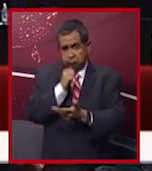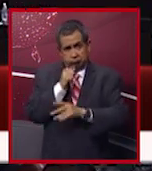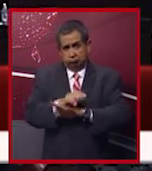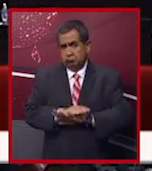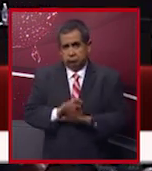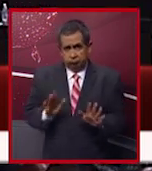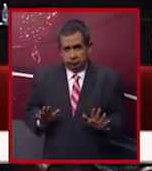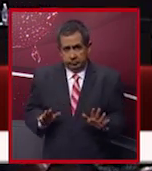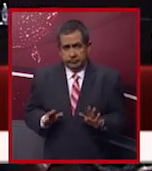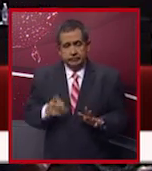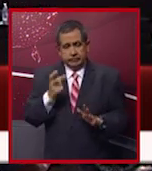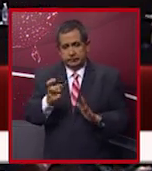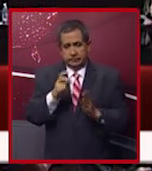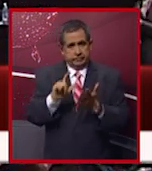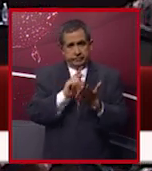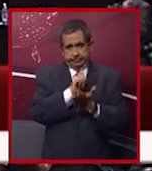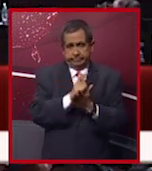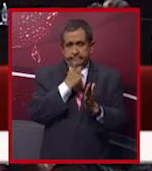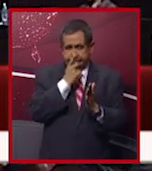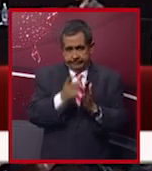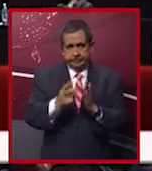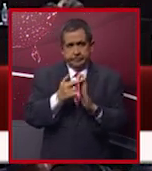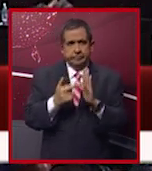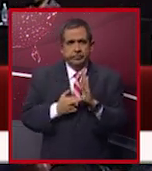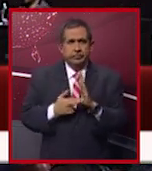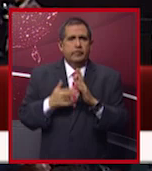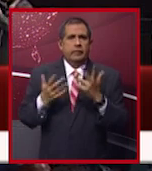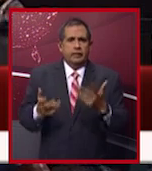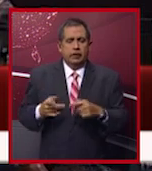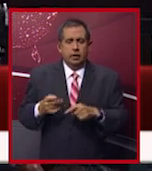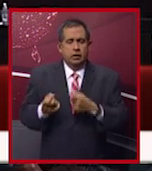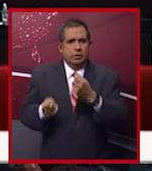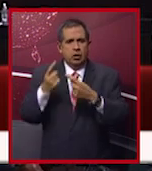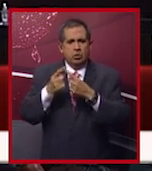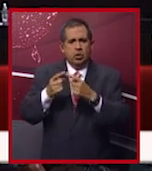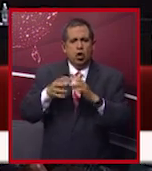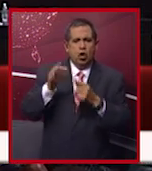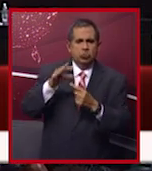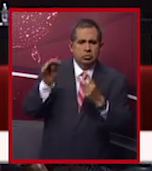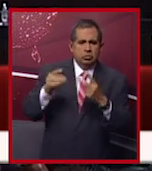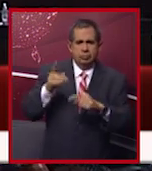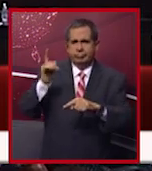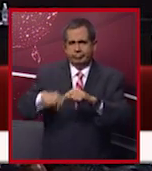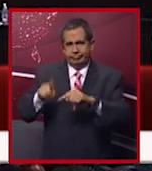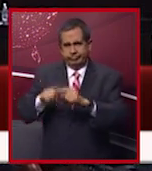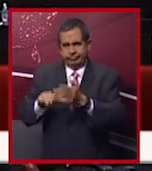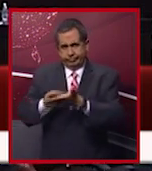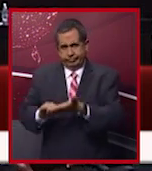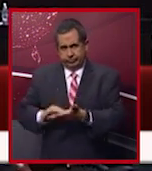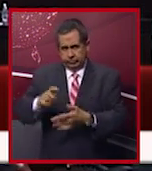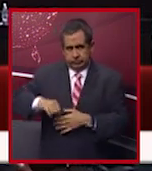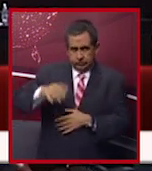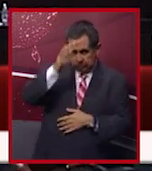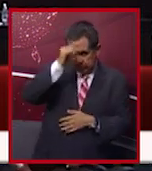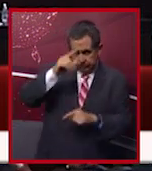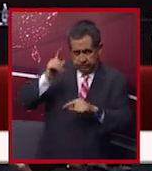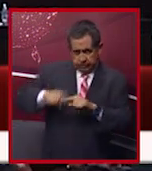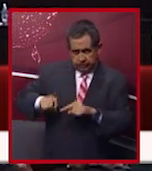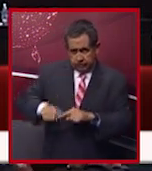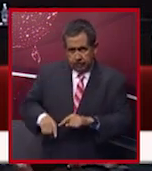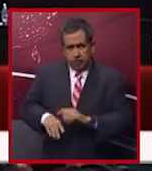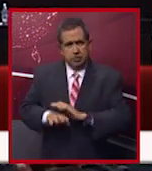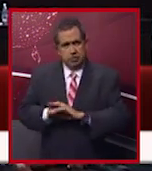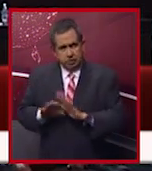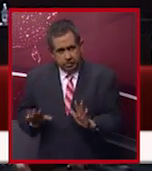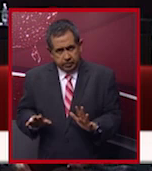reformas constitucionales, así está establecido en el marco jurídico. Bueno, se propusieron varias vías: desechar los lineamientos que no se alcanzaron o los